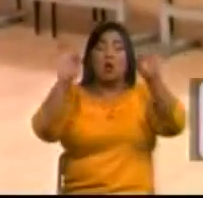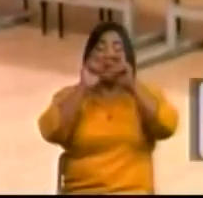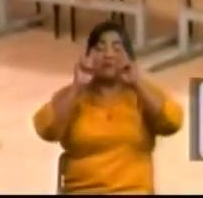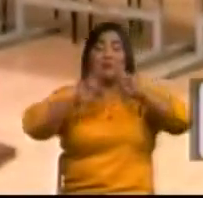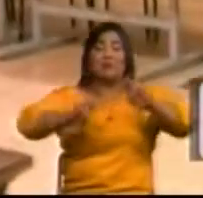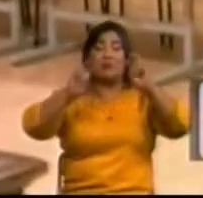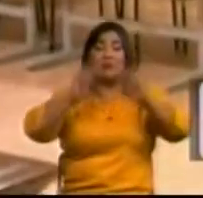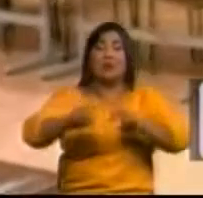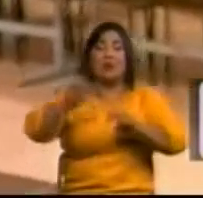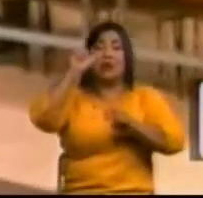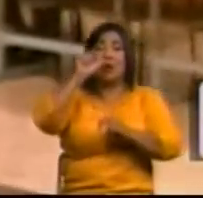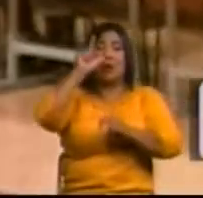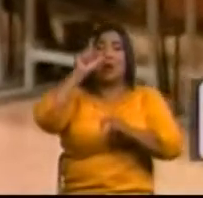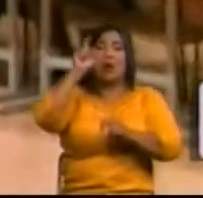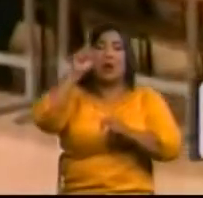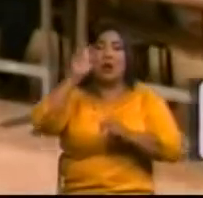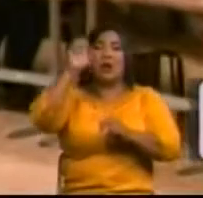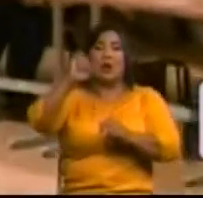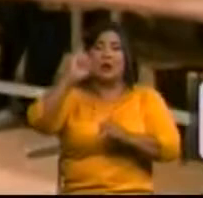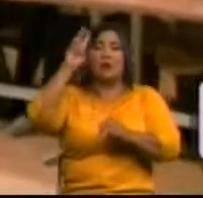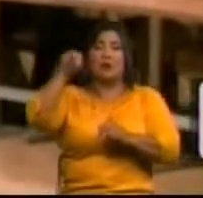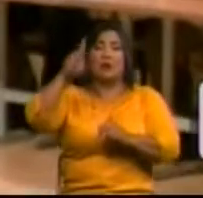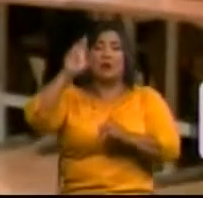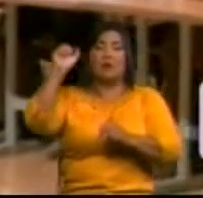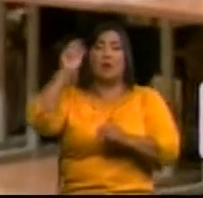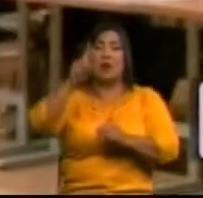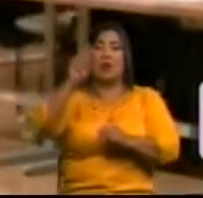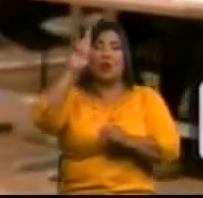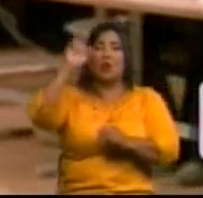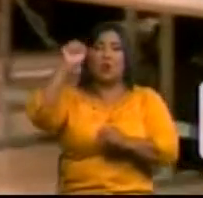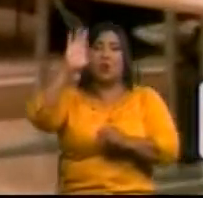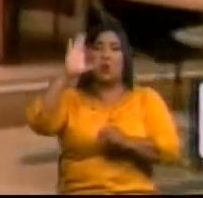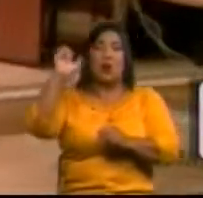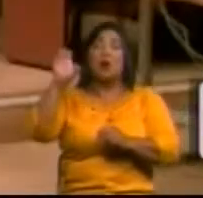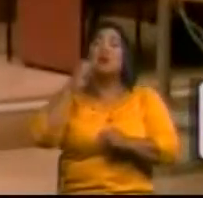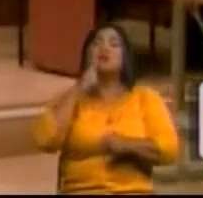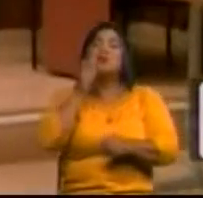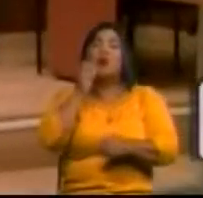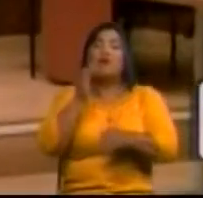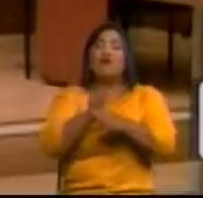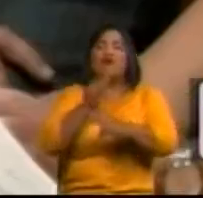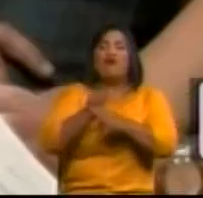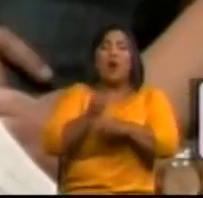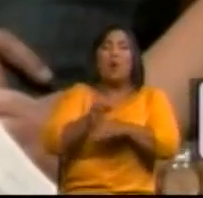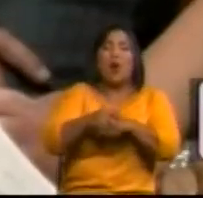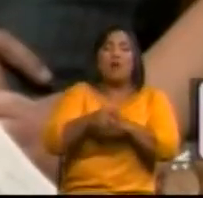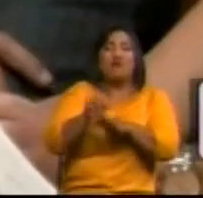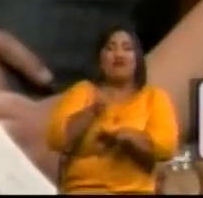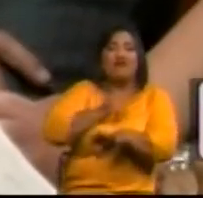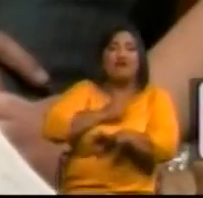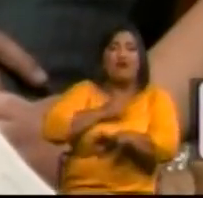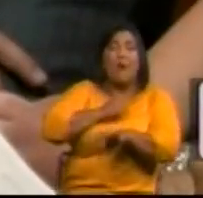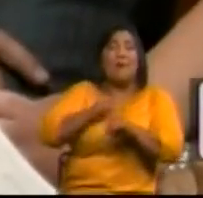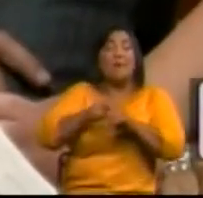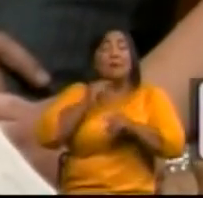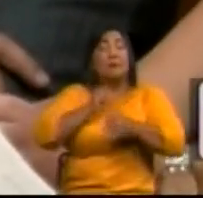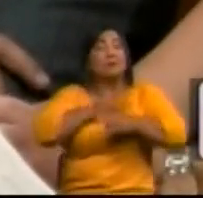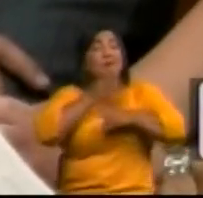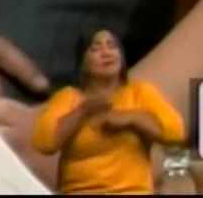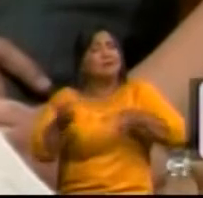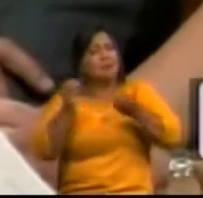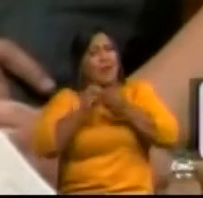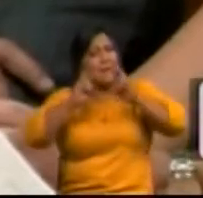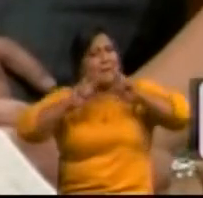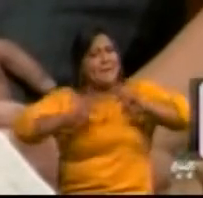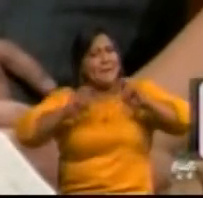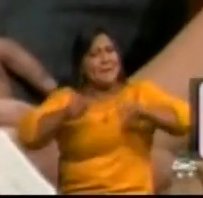Ángeles Duarte como concusión, una exacción hecha por un funcionario en provecho propio. Pero después de más investigaciones,